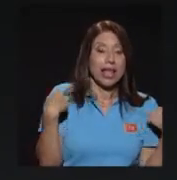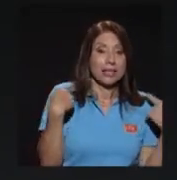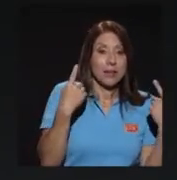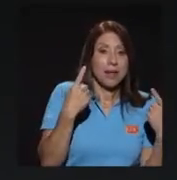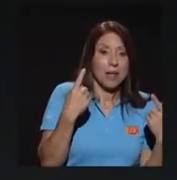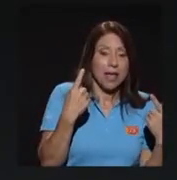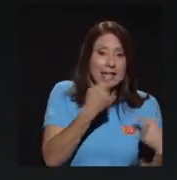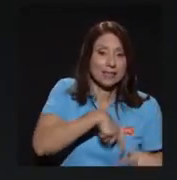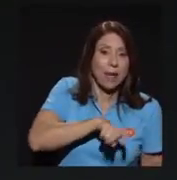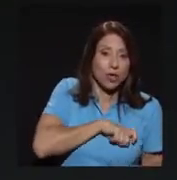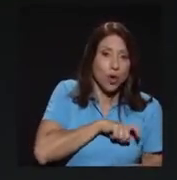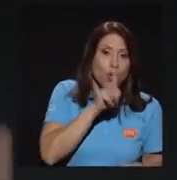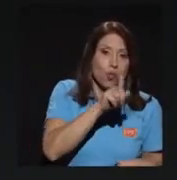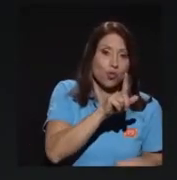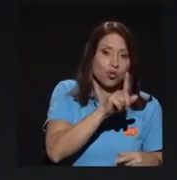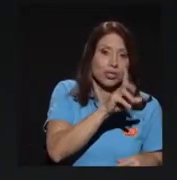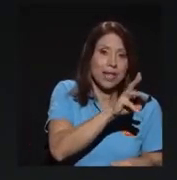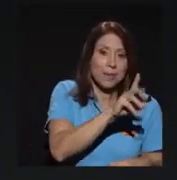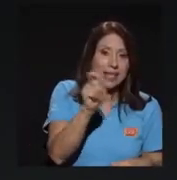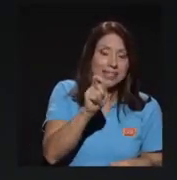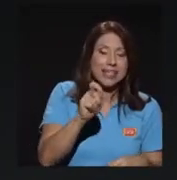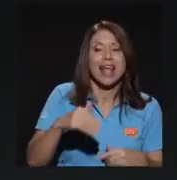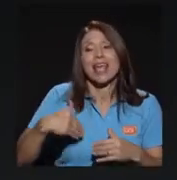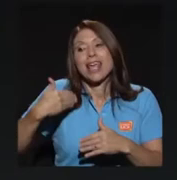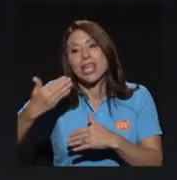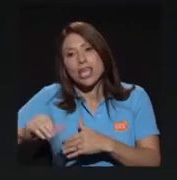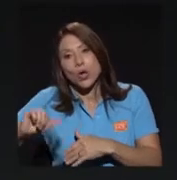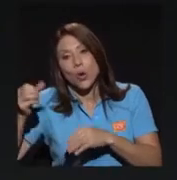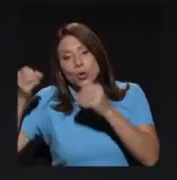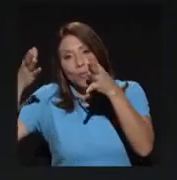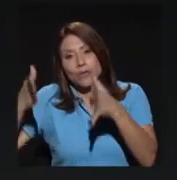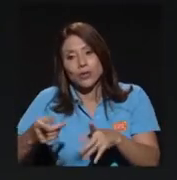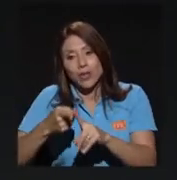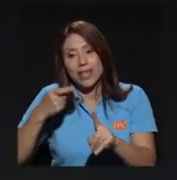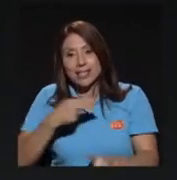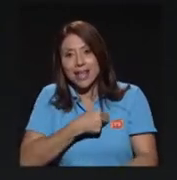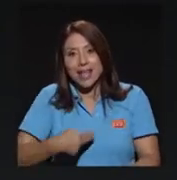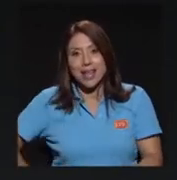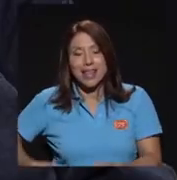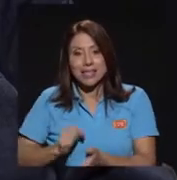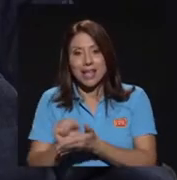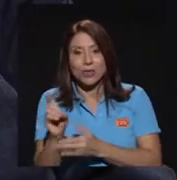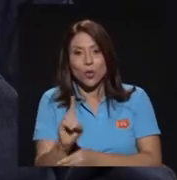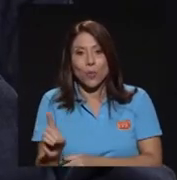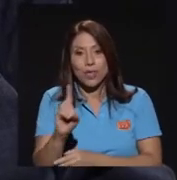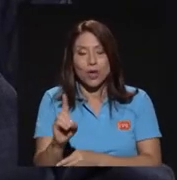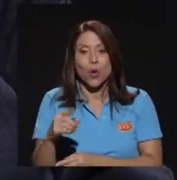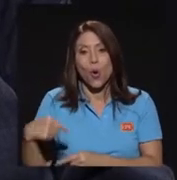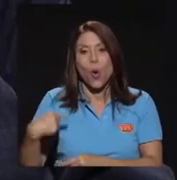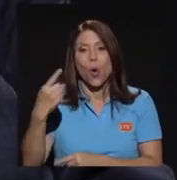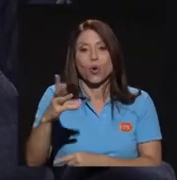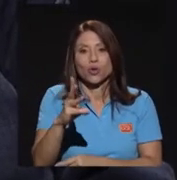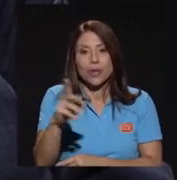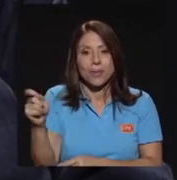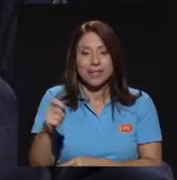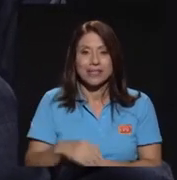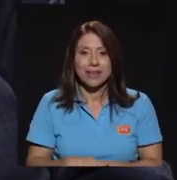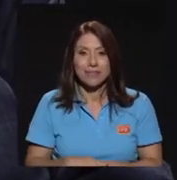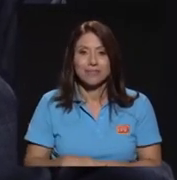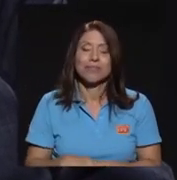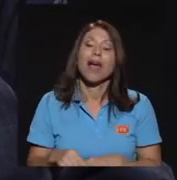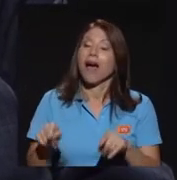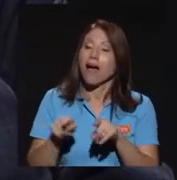todavía había y había algunos otros profesores a maderito sí señor sí bueno